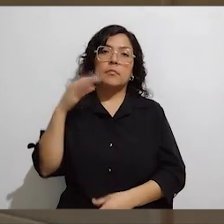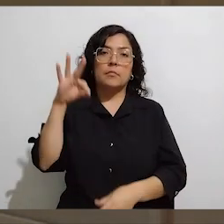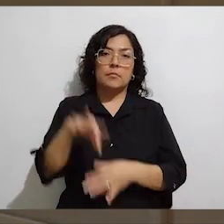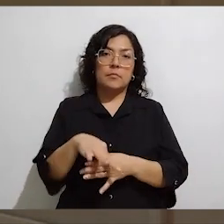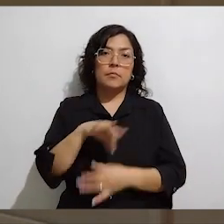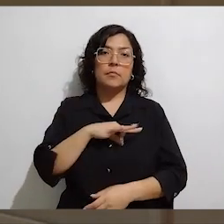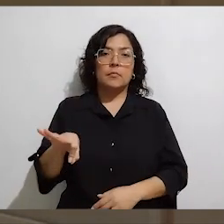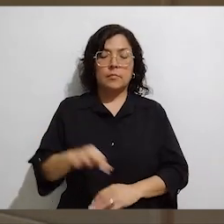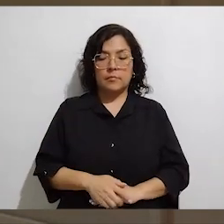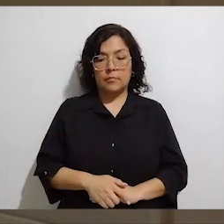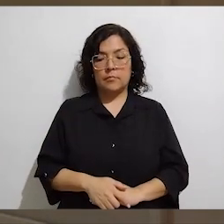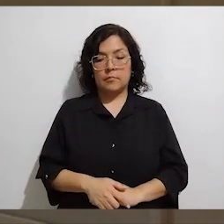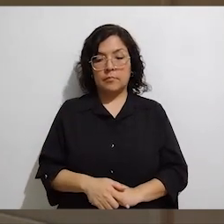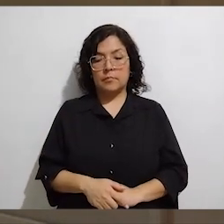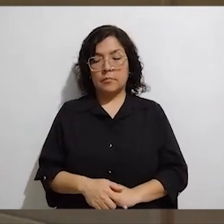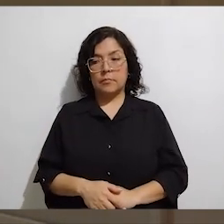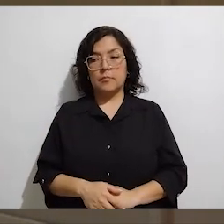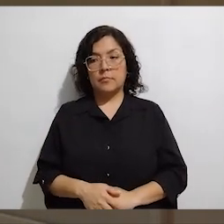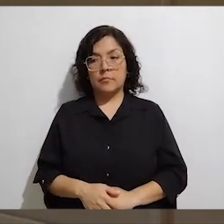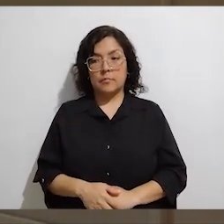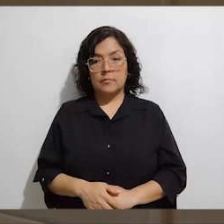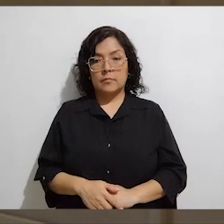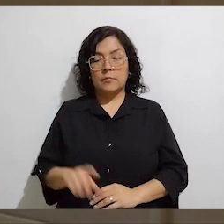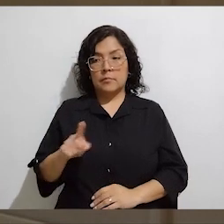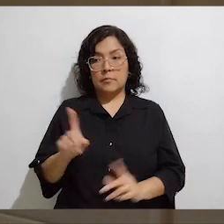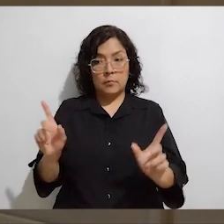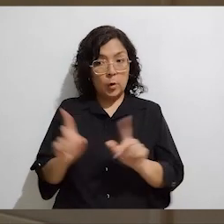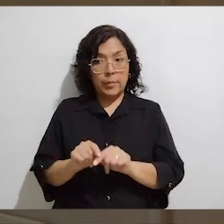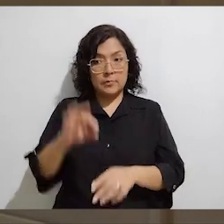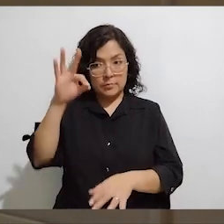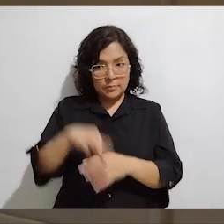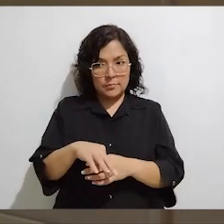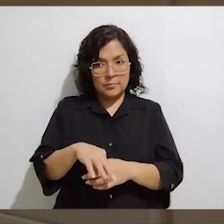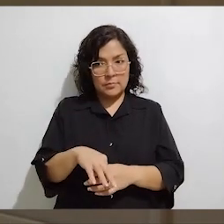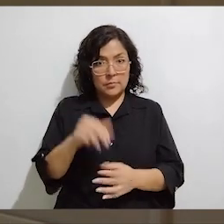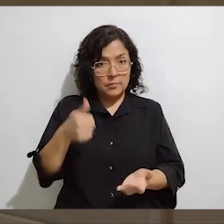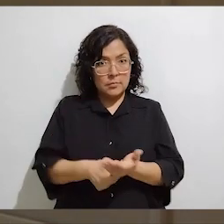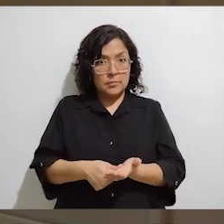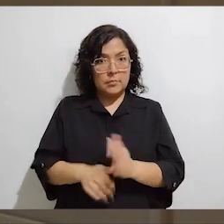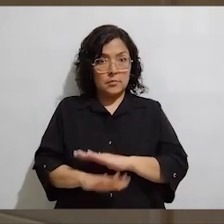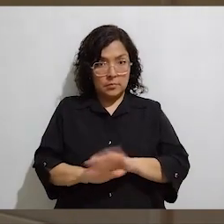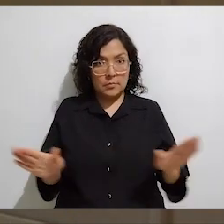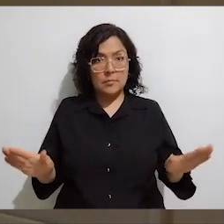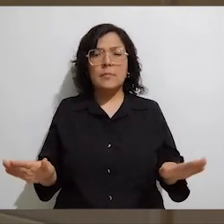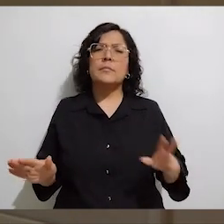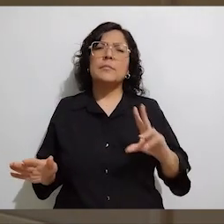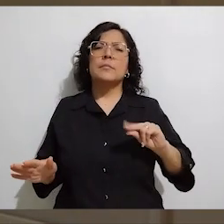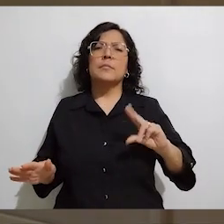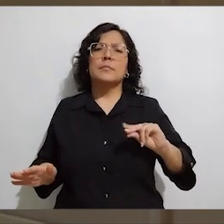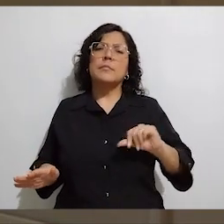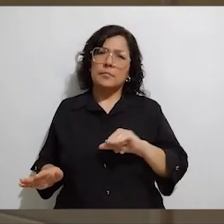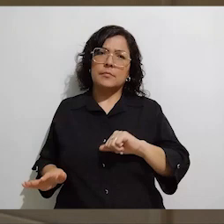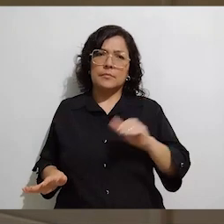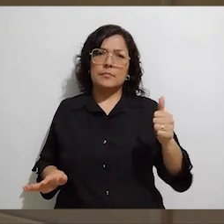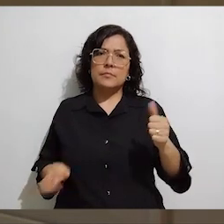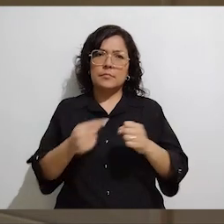no solamente son los que tienen que ver con el ejercicio del derecho al voto, sino también inclusive con otros derechos que son como